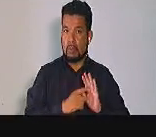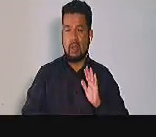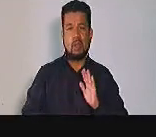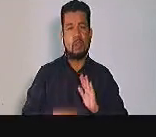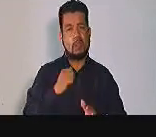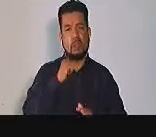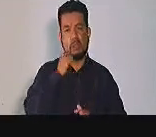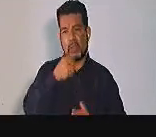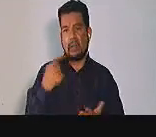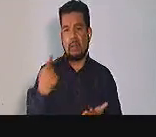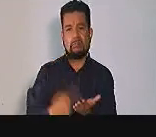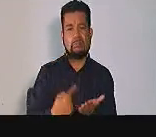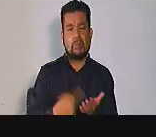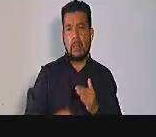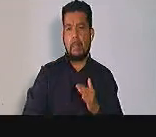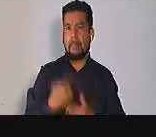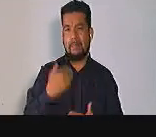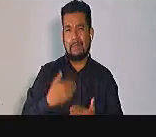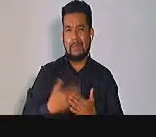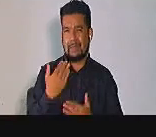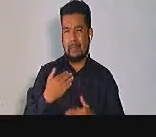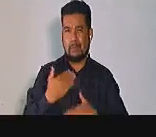darle el respectivo